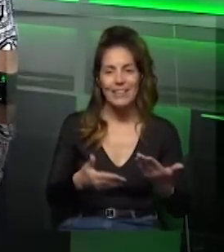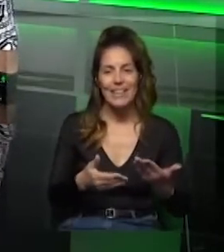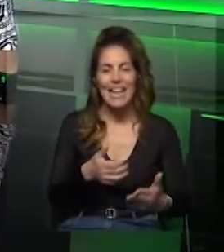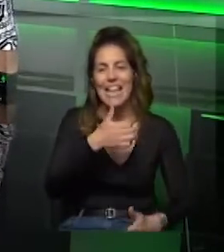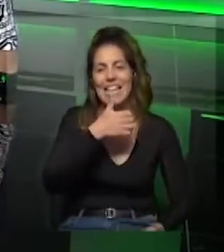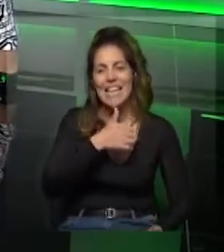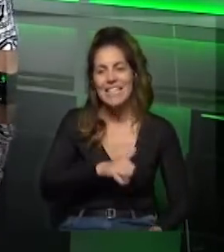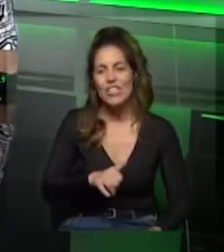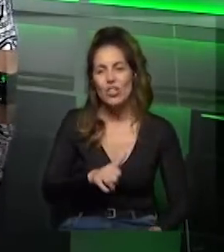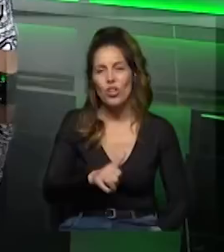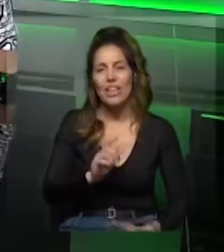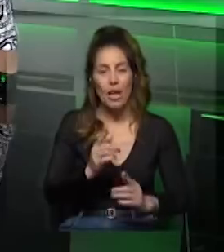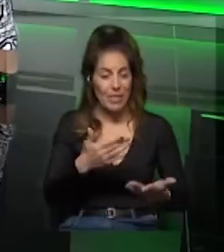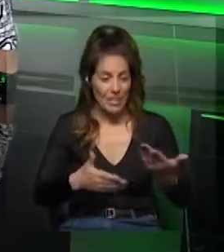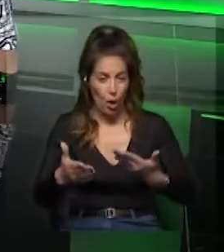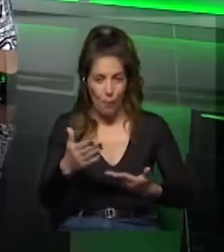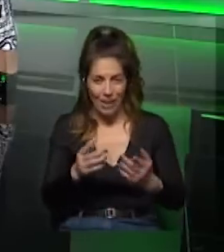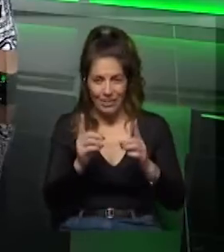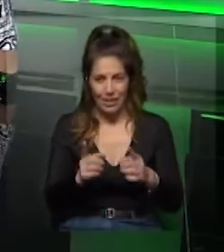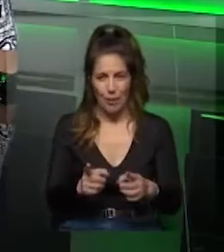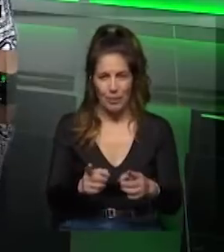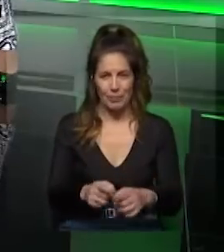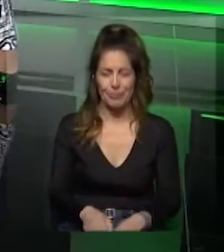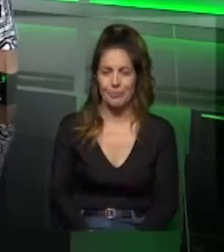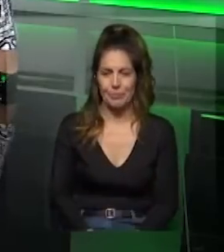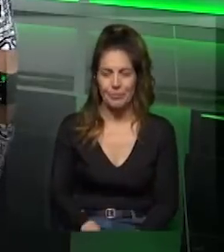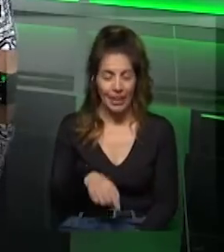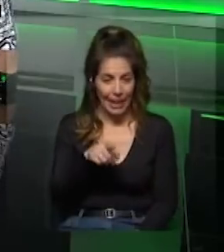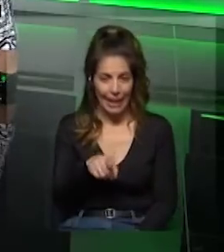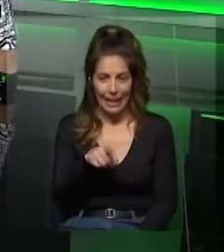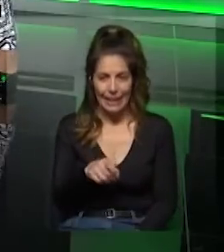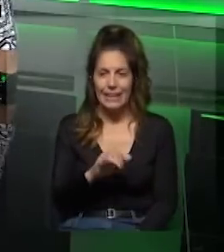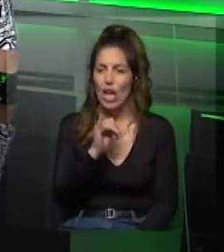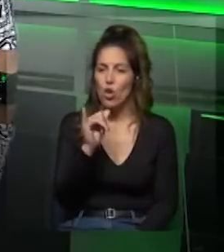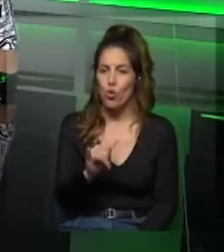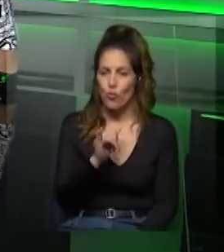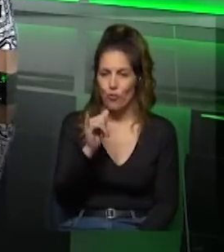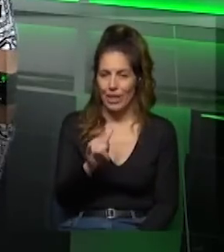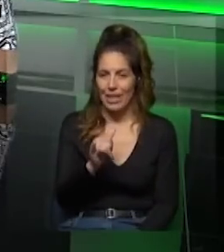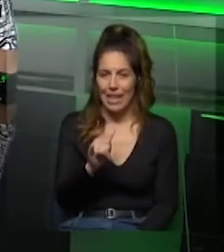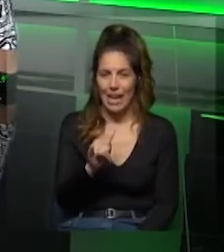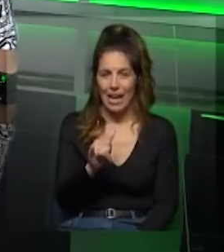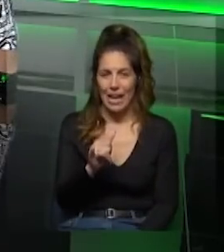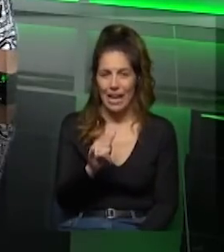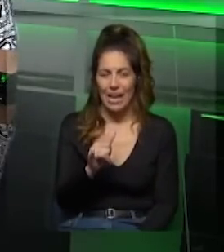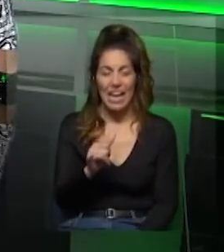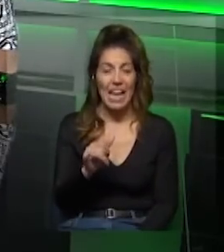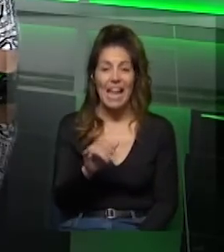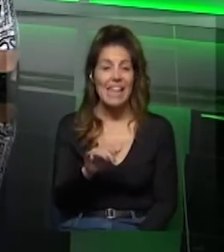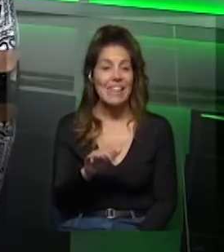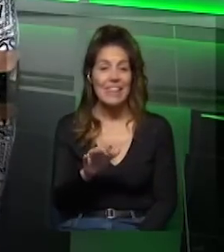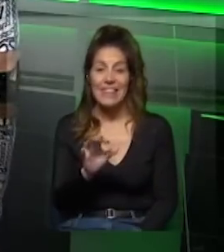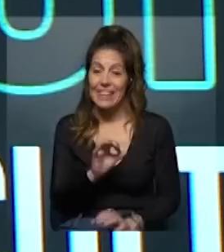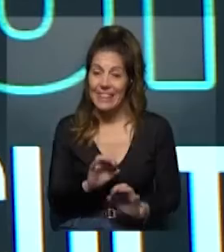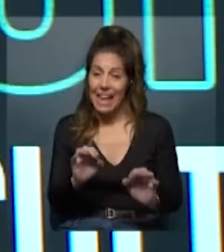se rela dian Exactamente Bueno y esta novela eh es una novela en la que nada es lo que parece no